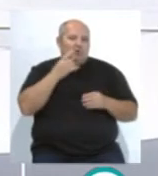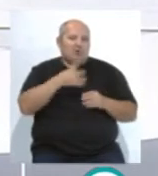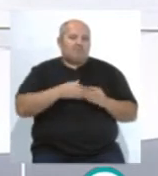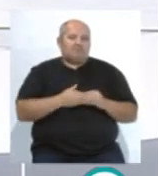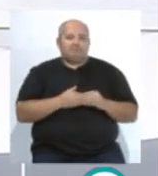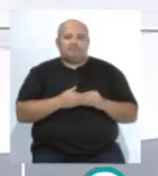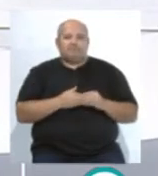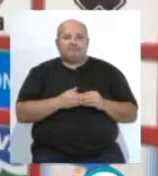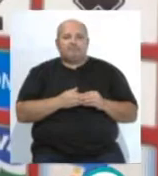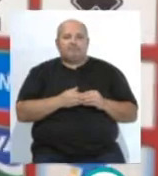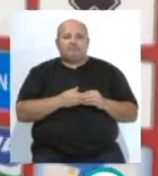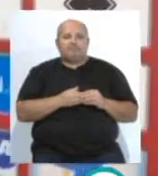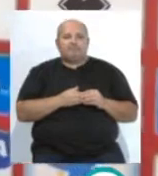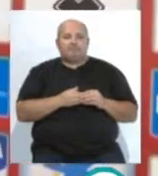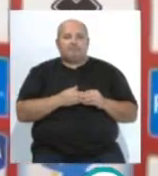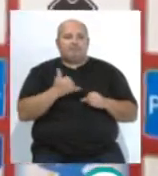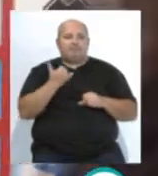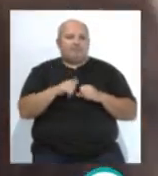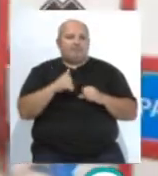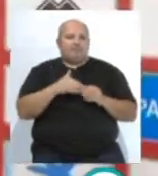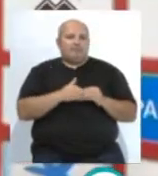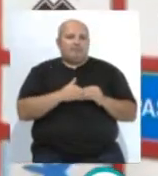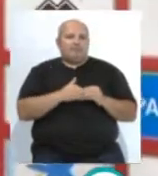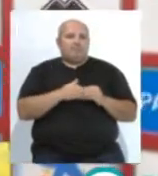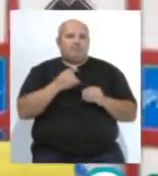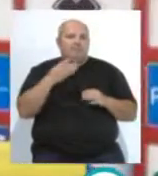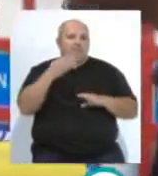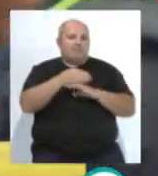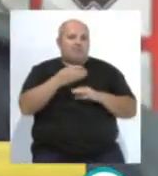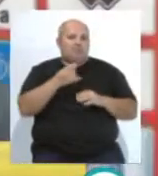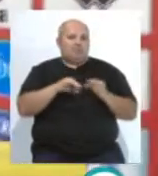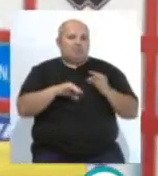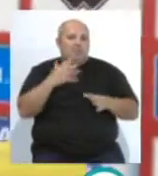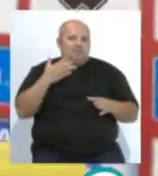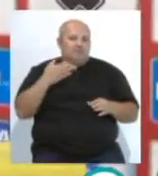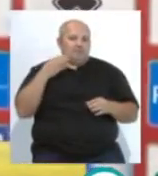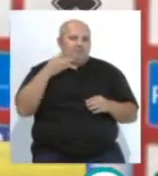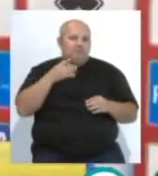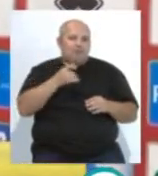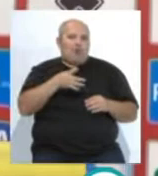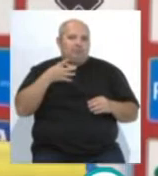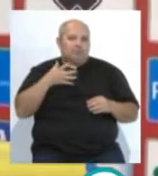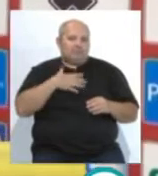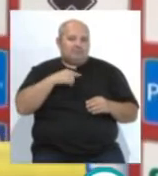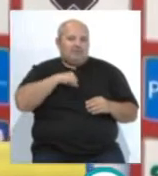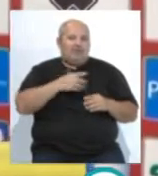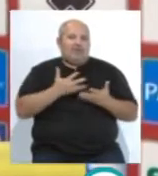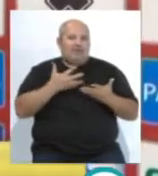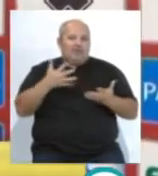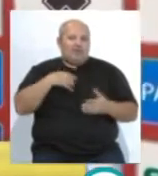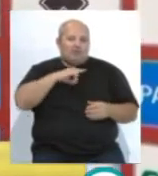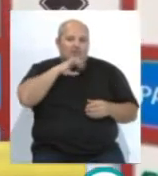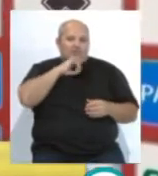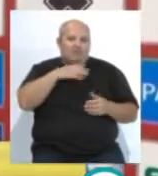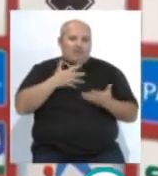gol? Bueno, al final ha entrado, por suerte ha entrado y bueno, contento por haber podido ayudar al equipo a lograr